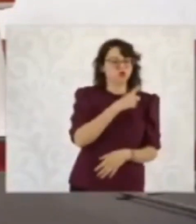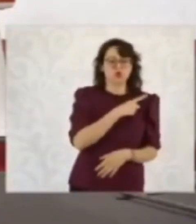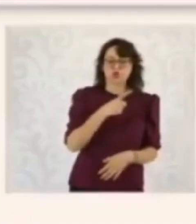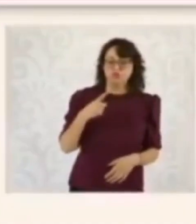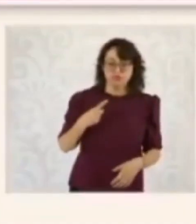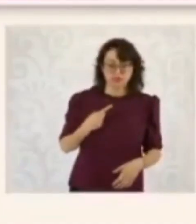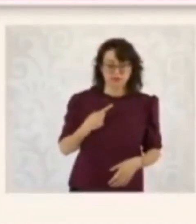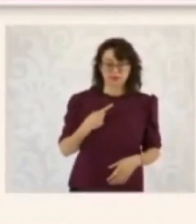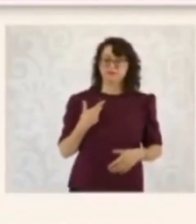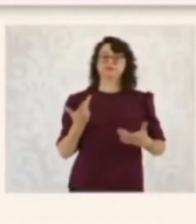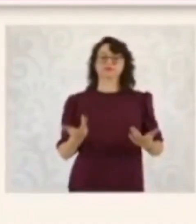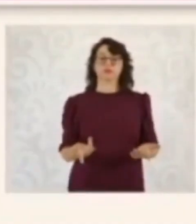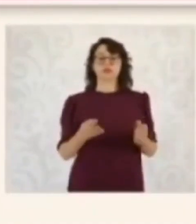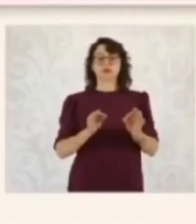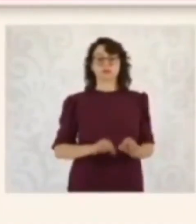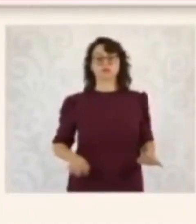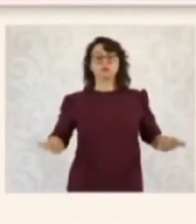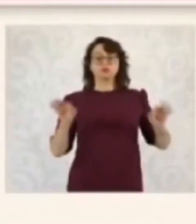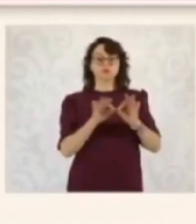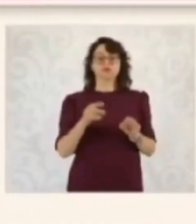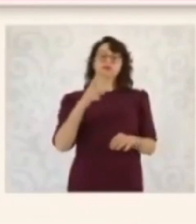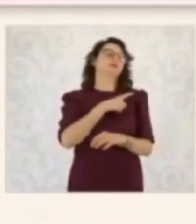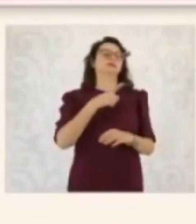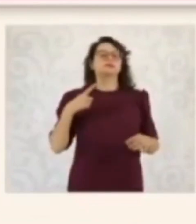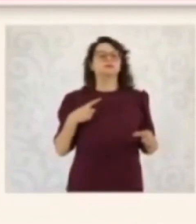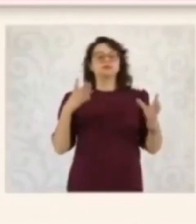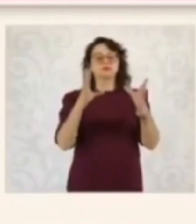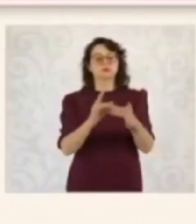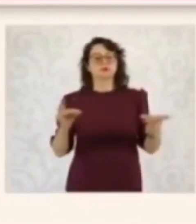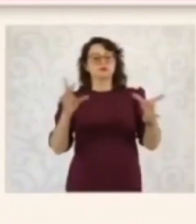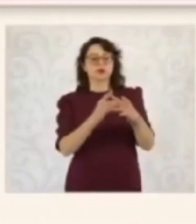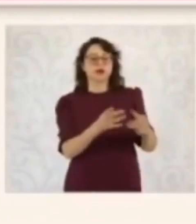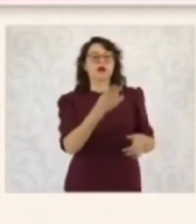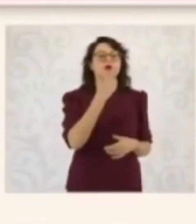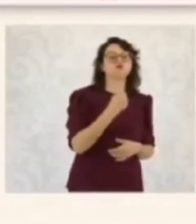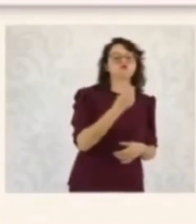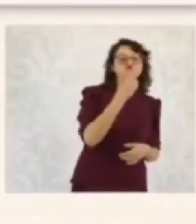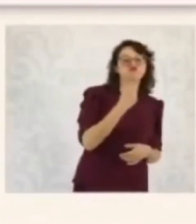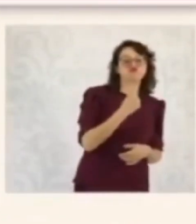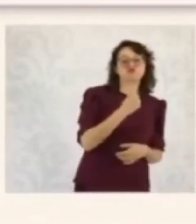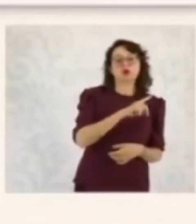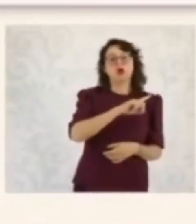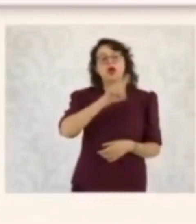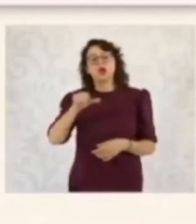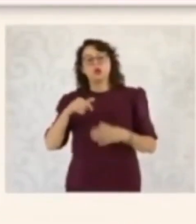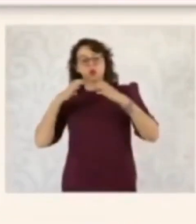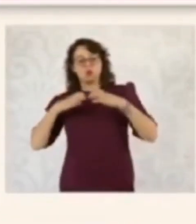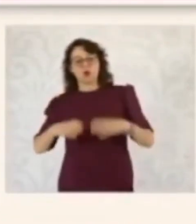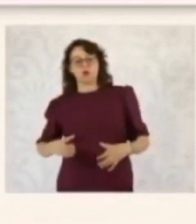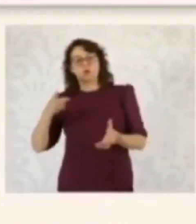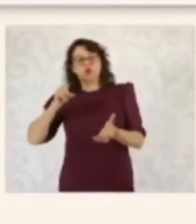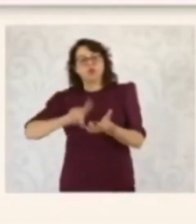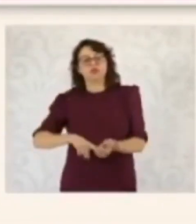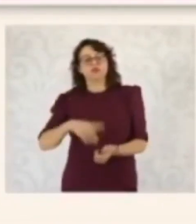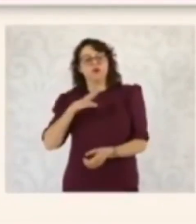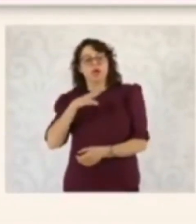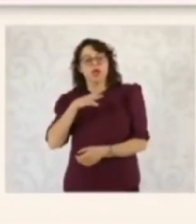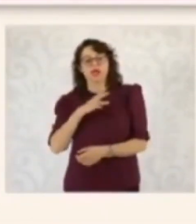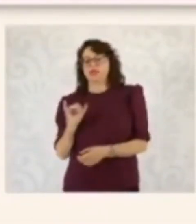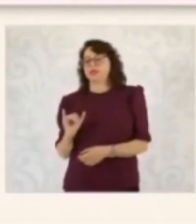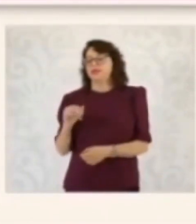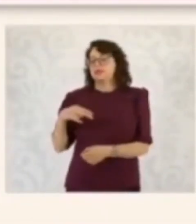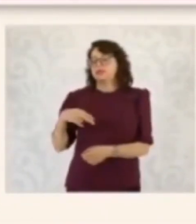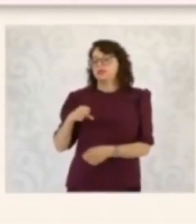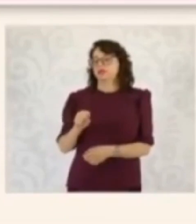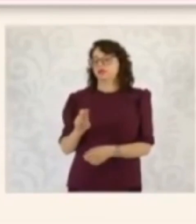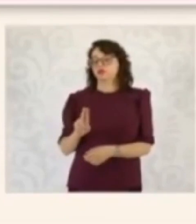el equilibrio que existe entre el consumo de azúcar y la producción de insulina. En el